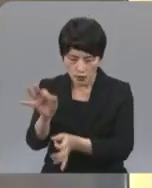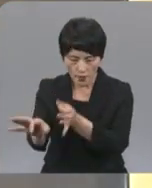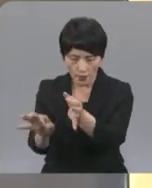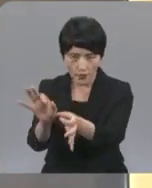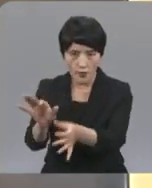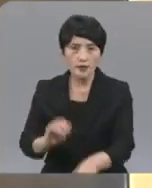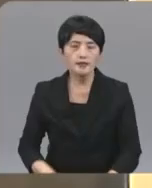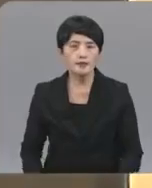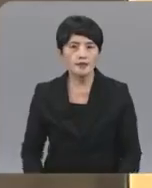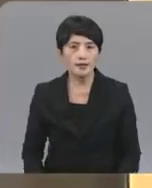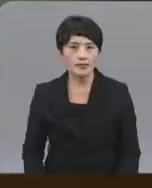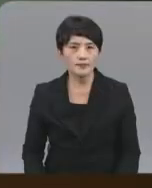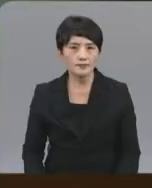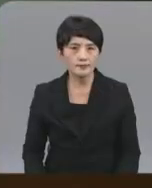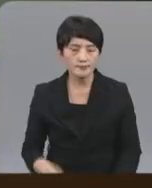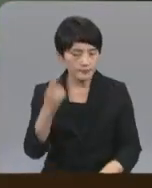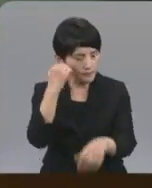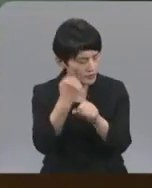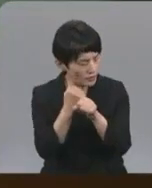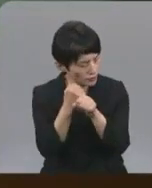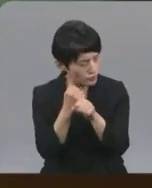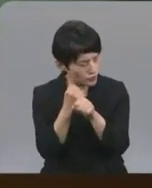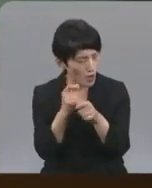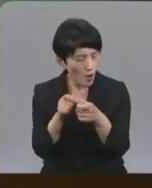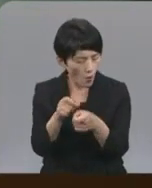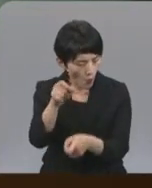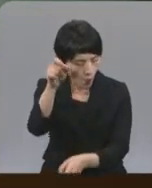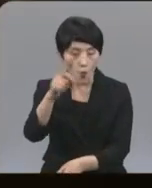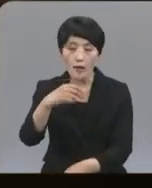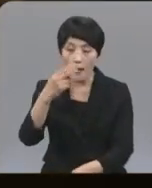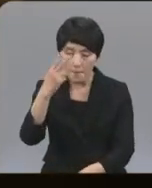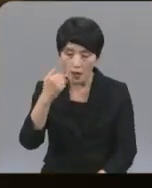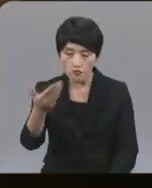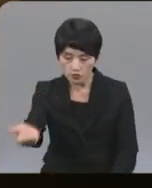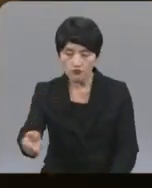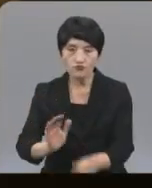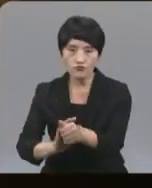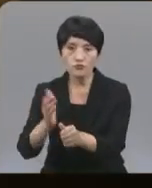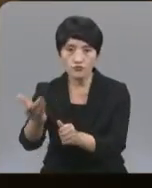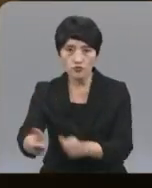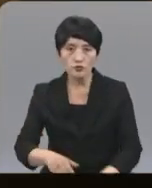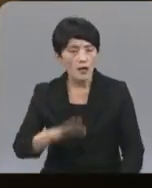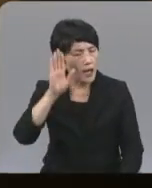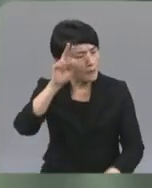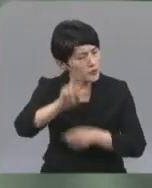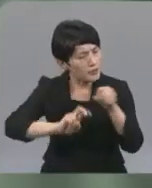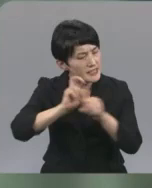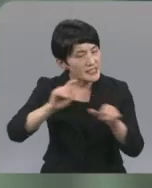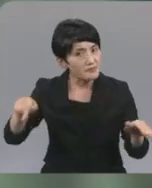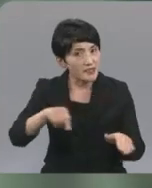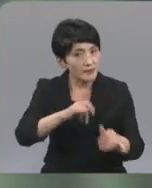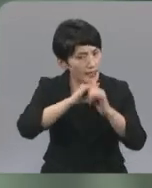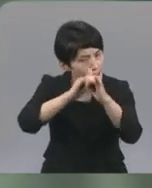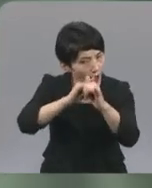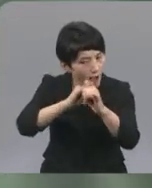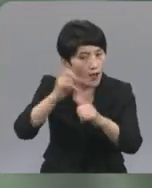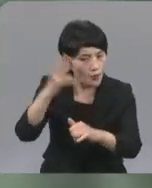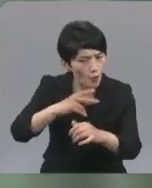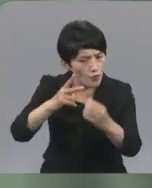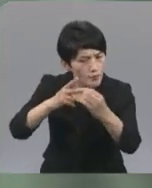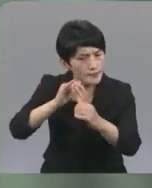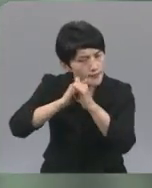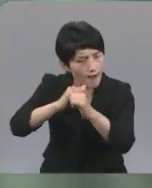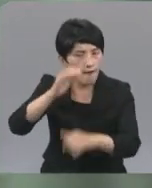las próximas dos décadas por su parte Joe planea pasar los periodos académicos en Estados Unidos y regresar al instituto durante las vacaciones